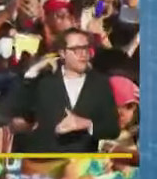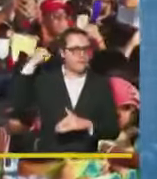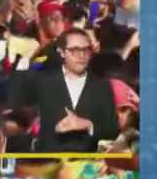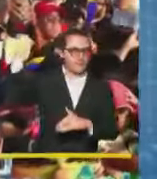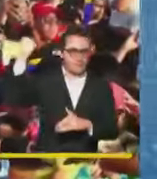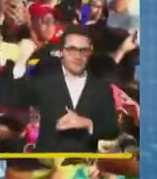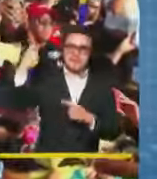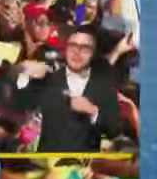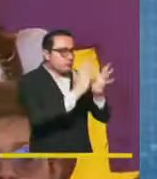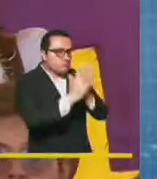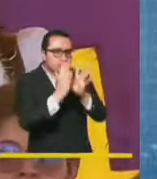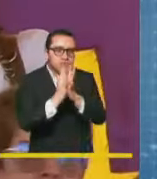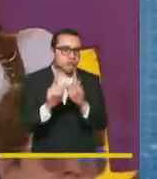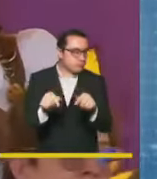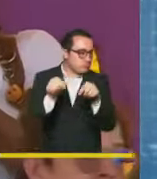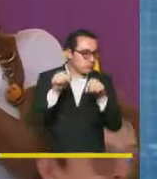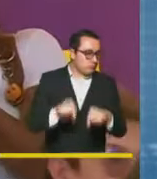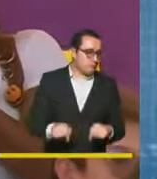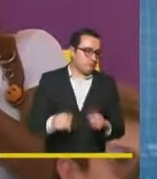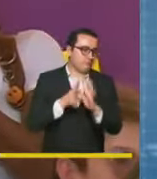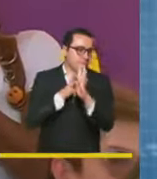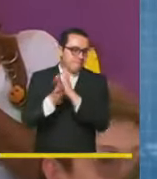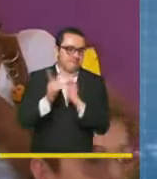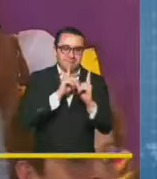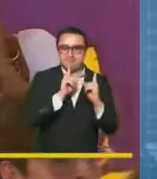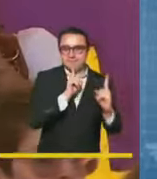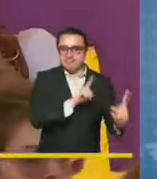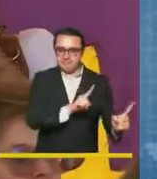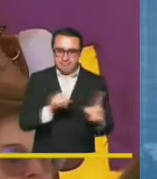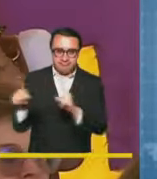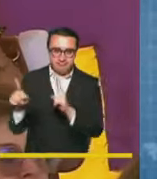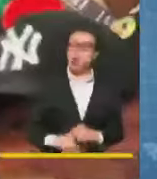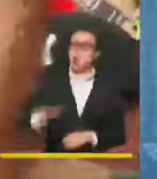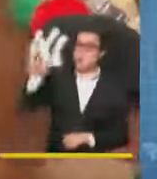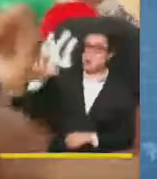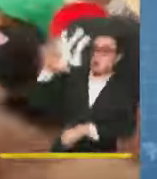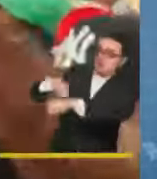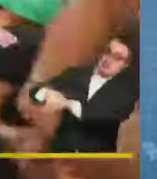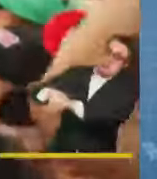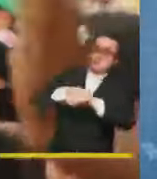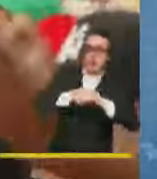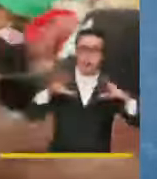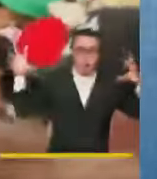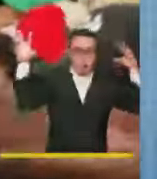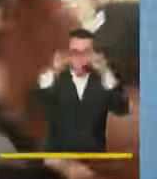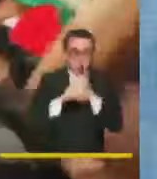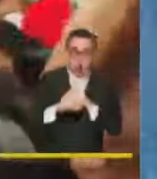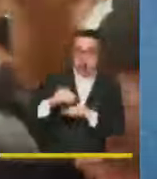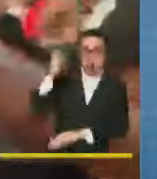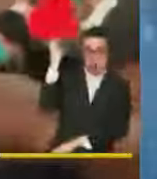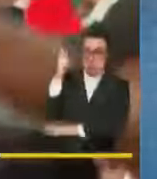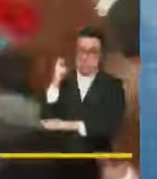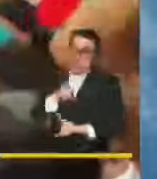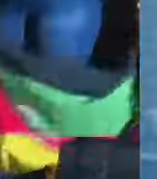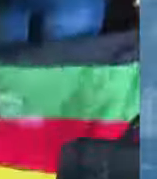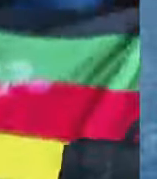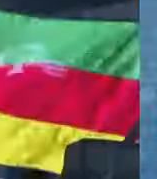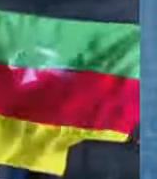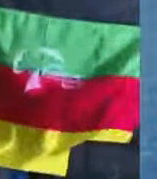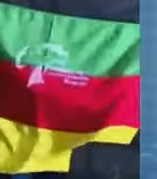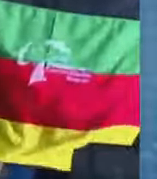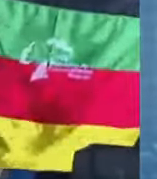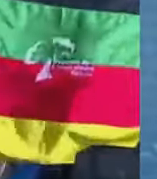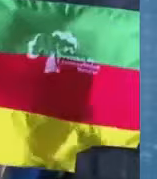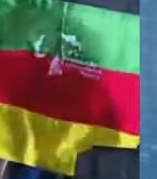nada y luego me toque hacerlo por decreto pues ya tiene sus sus medidas también aquí las instituciones como las altas cortes son las que se